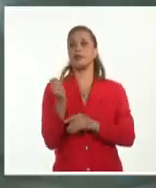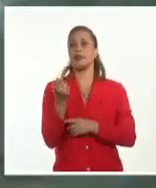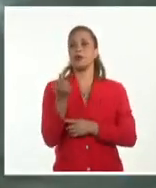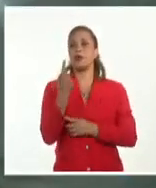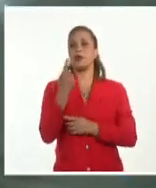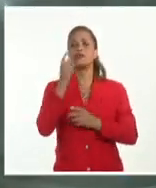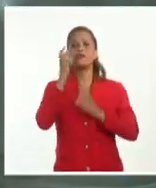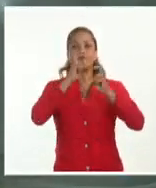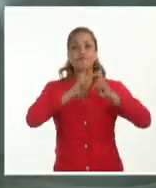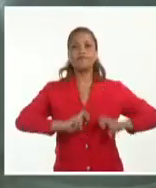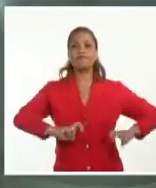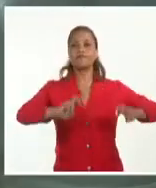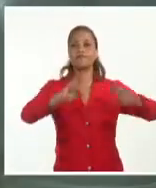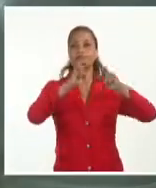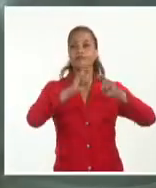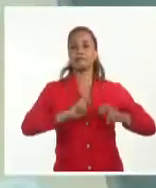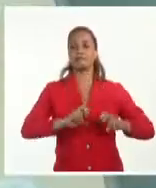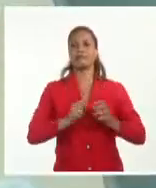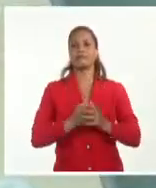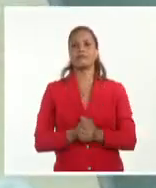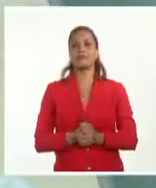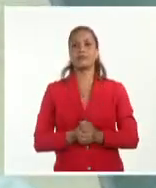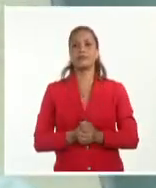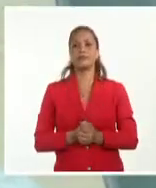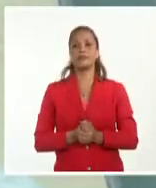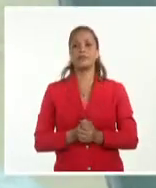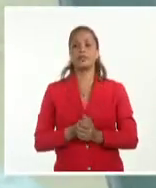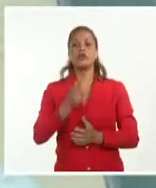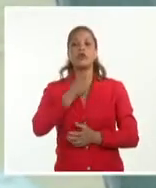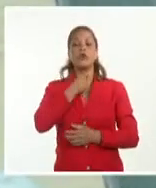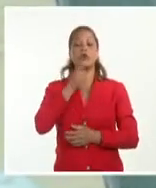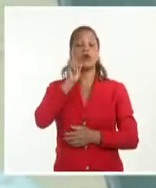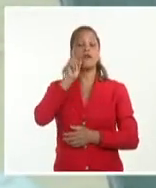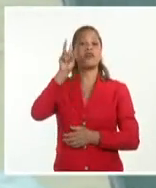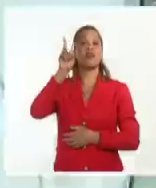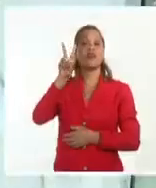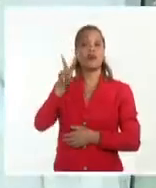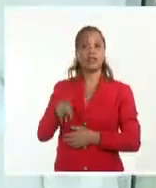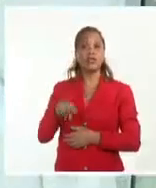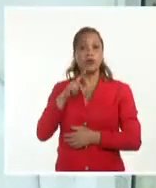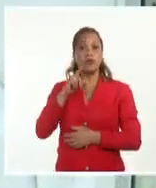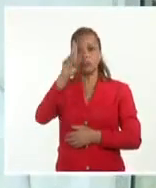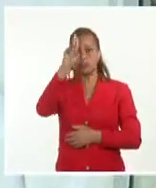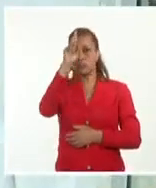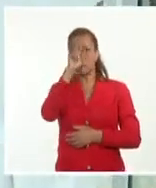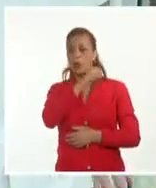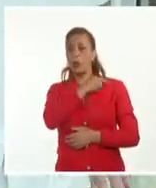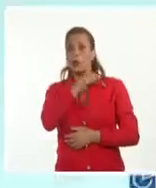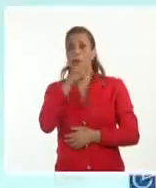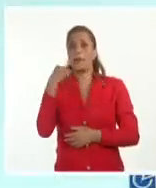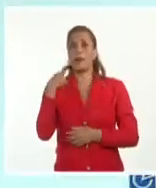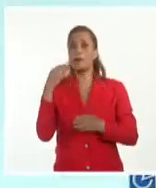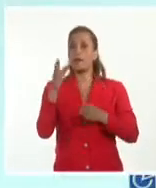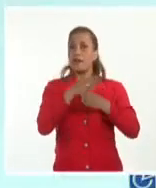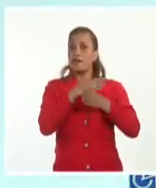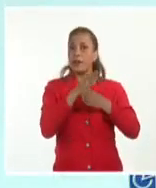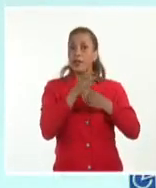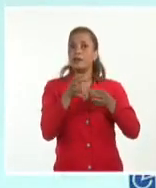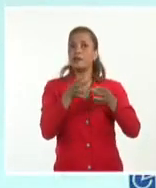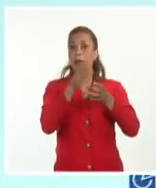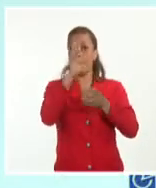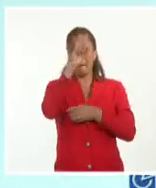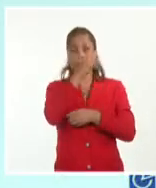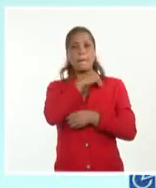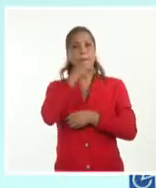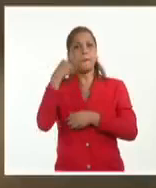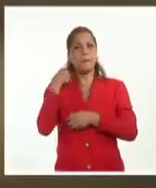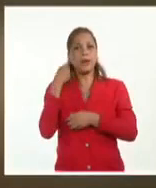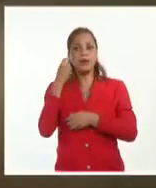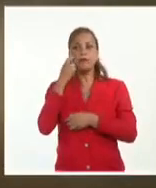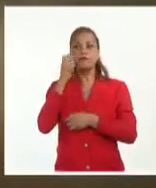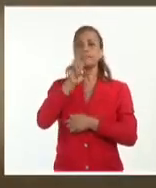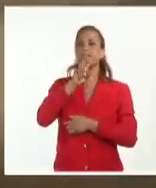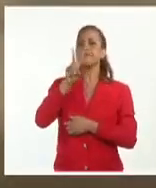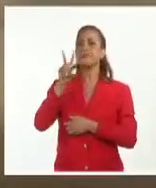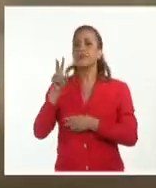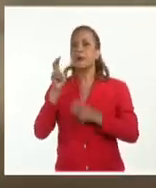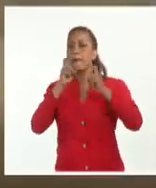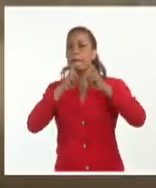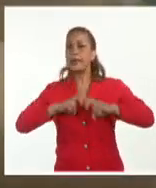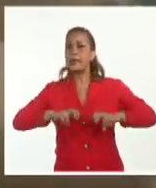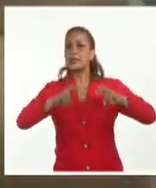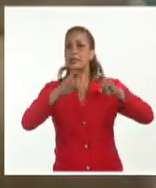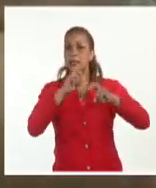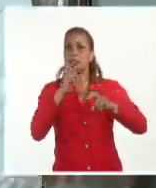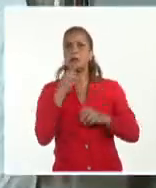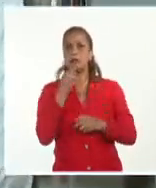estudio. Una rigurosa evaluación clínica por parte de un grupo de pediatras da el visto bueno para avanzar hacia el momento de